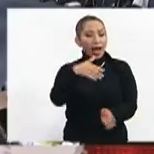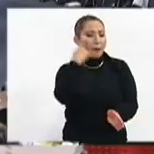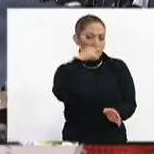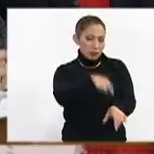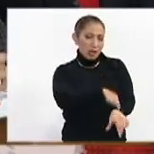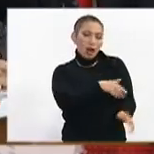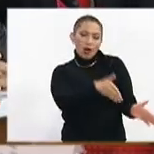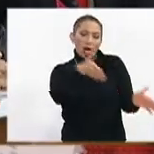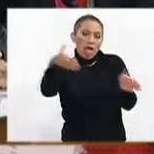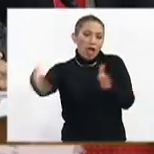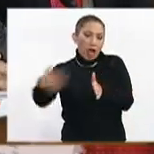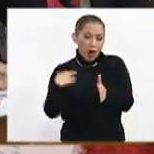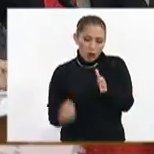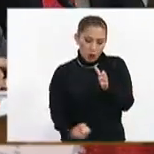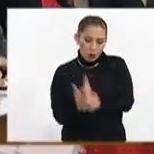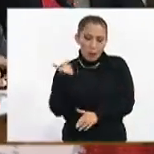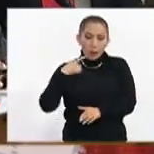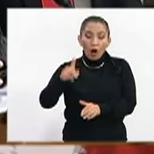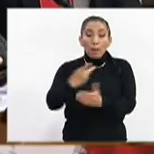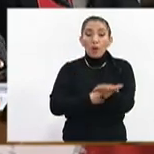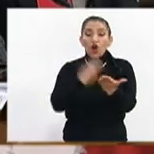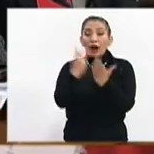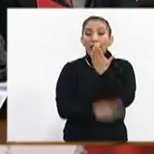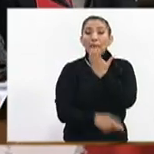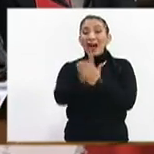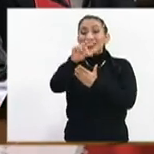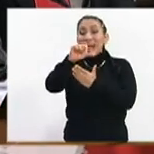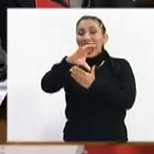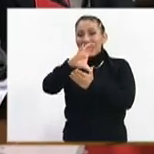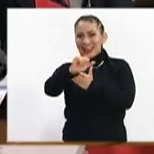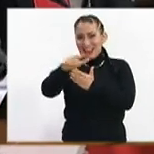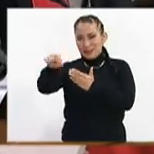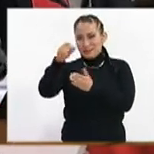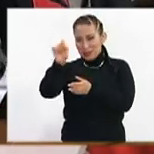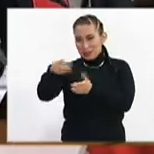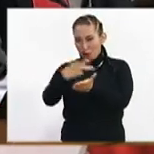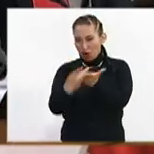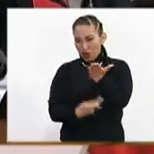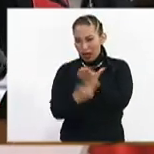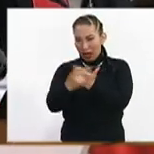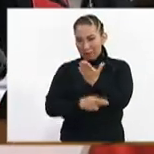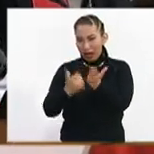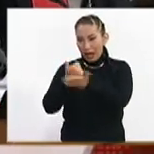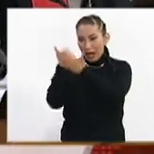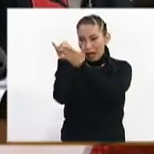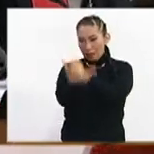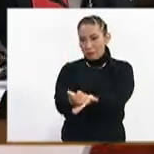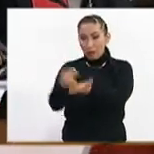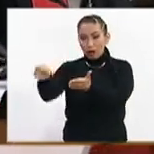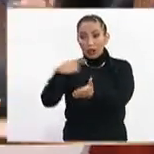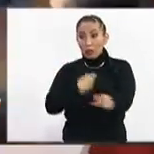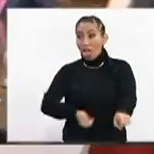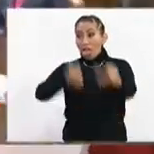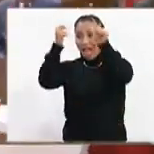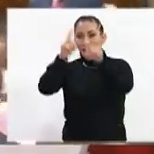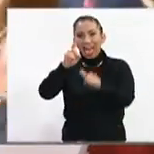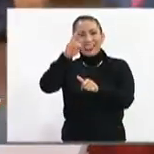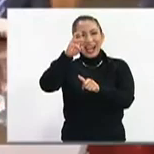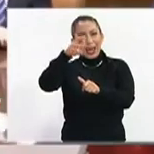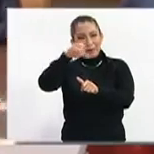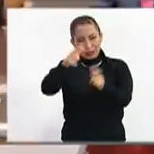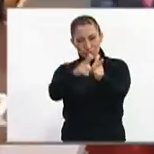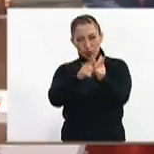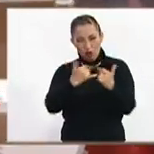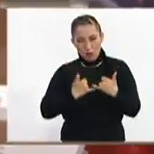plazo de renovación del programa DACA, del programa que apoya la deportación de los Dreamers.